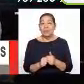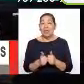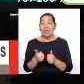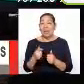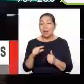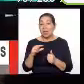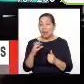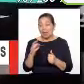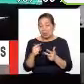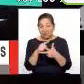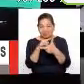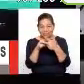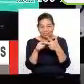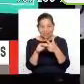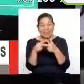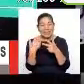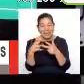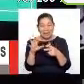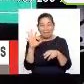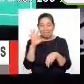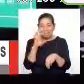alias Gato. A los 3 se les incautó